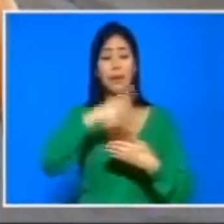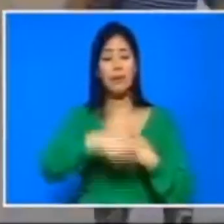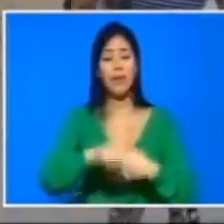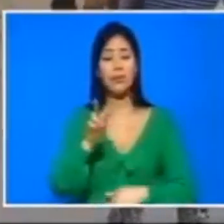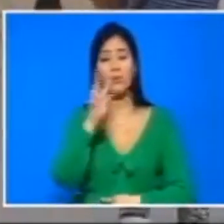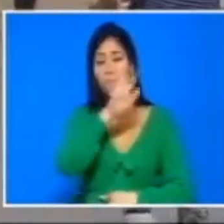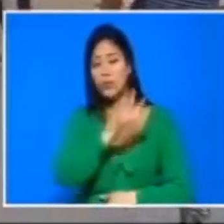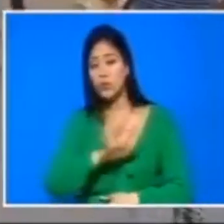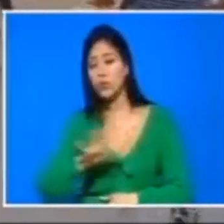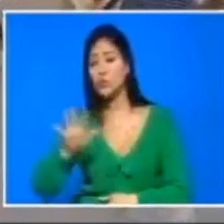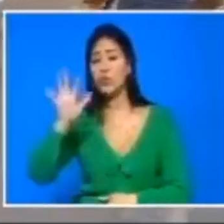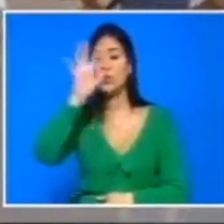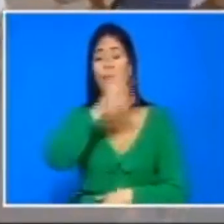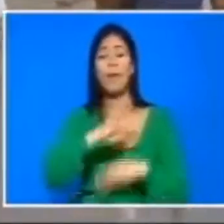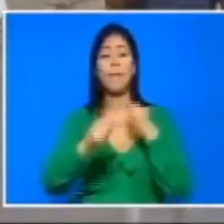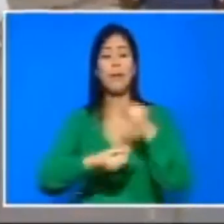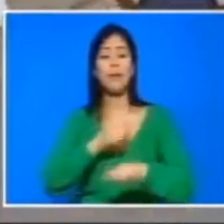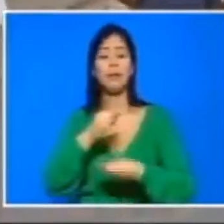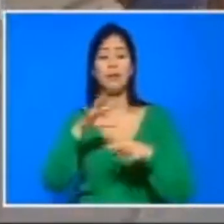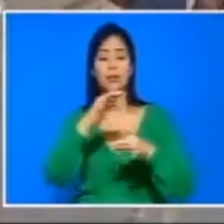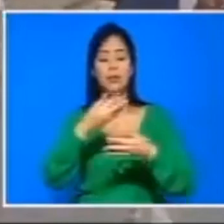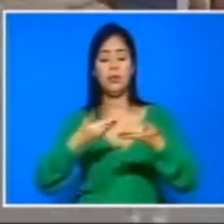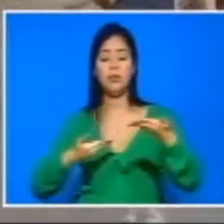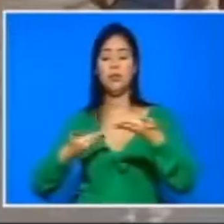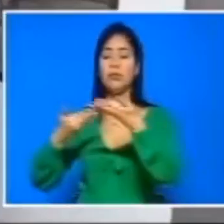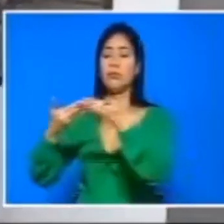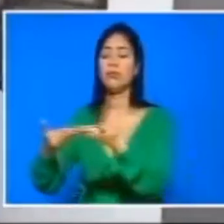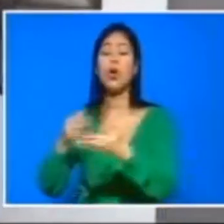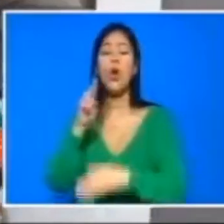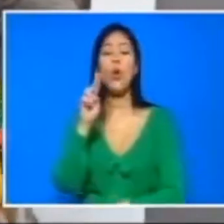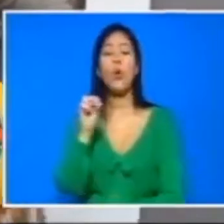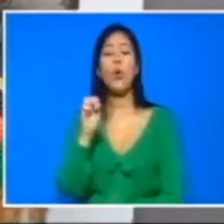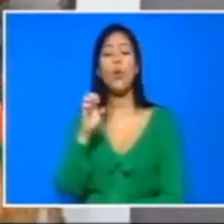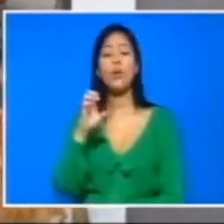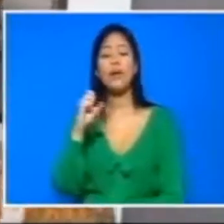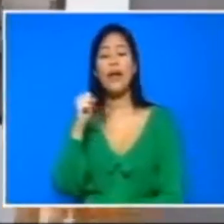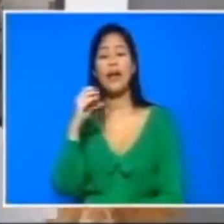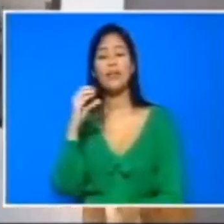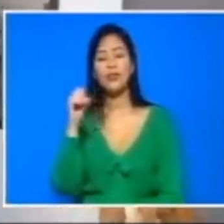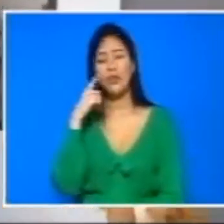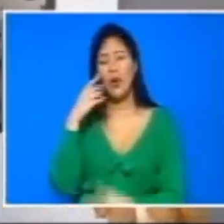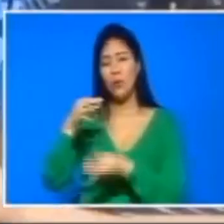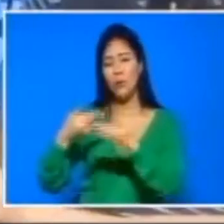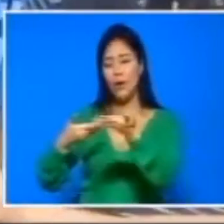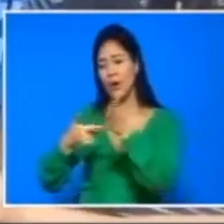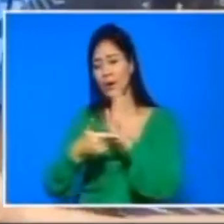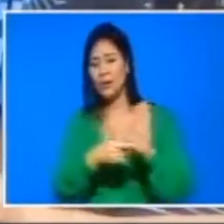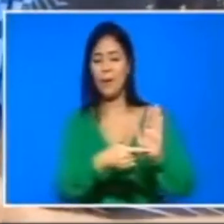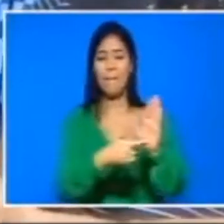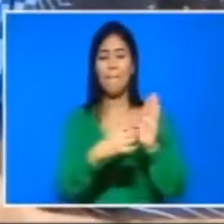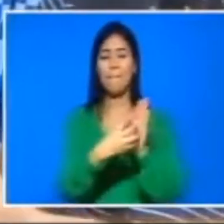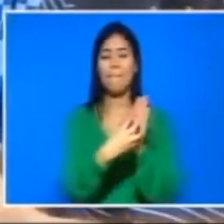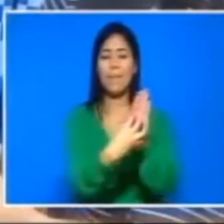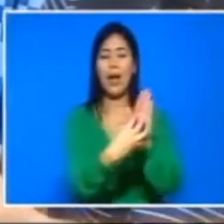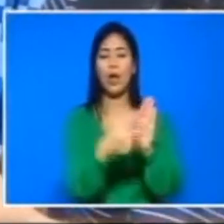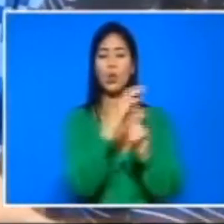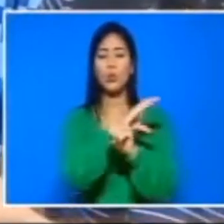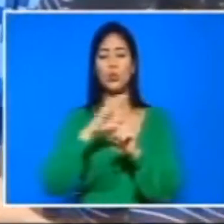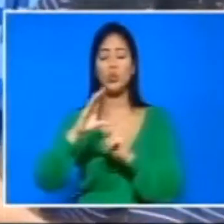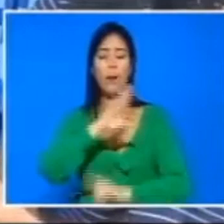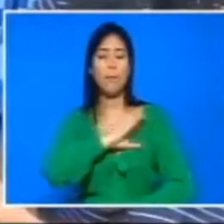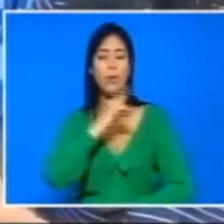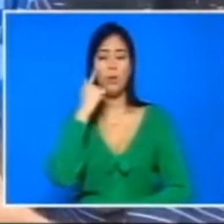para elaborar el expediente que le solicite a la UNESCO ser declarados Patrimonio Cultural. Que es una fundación nacional